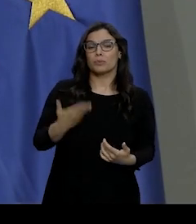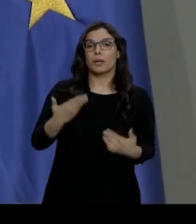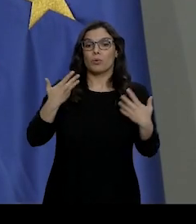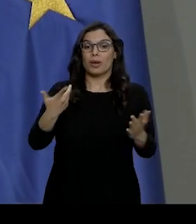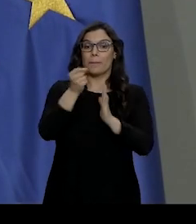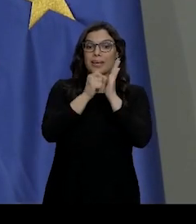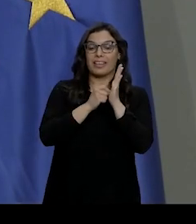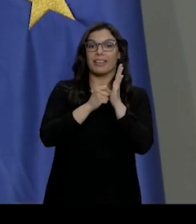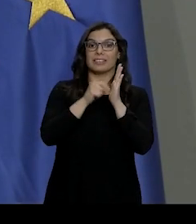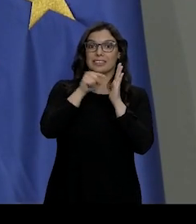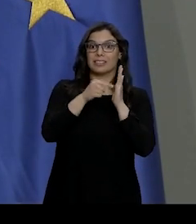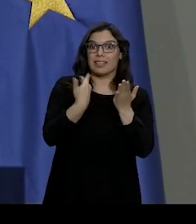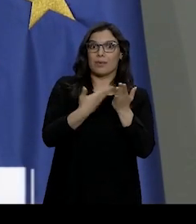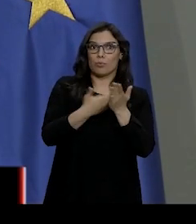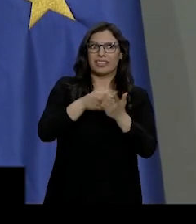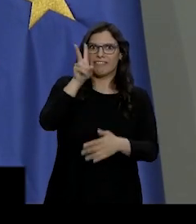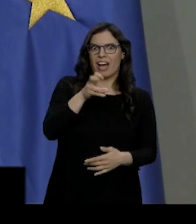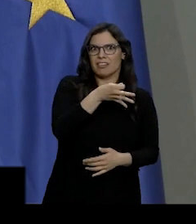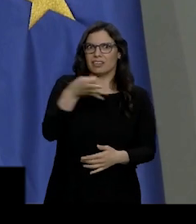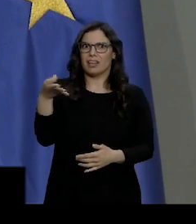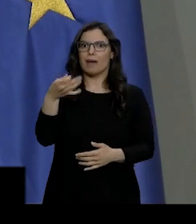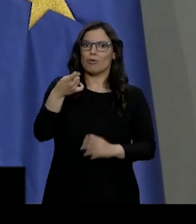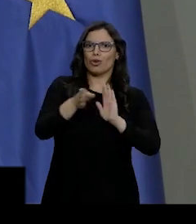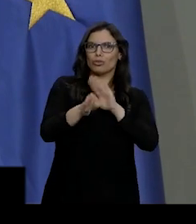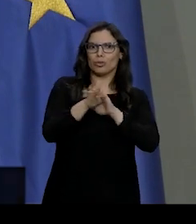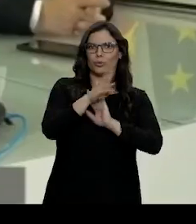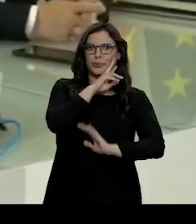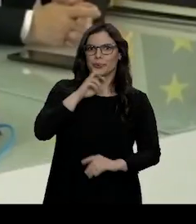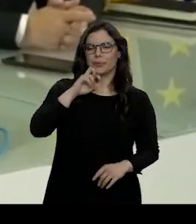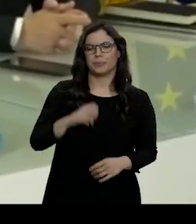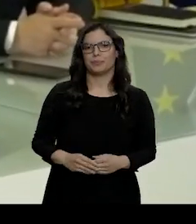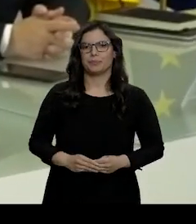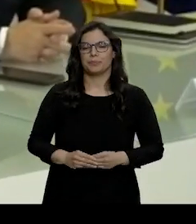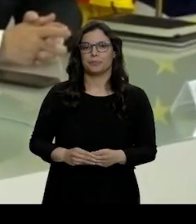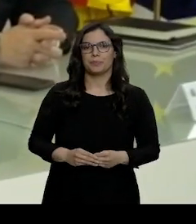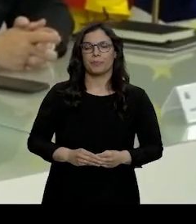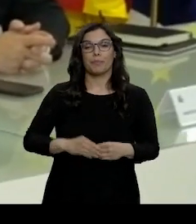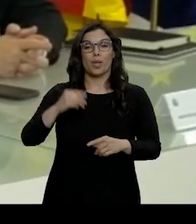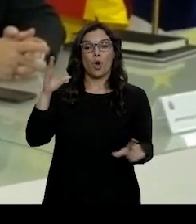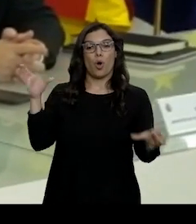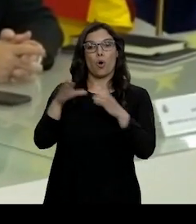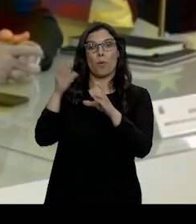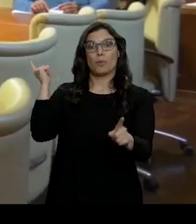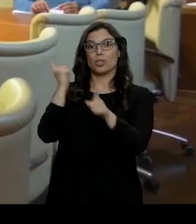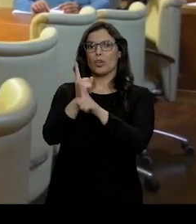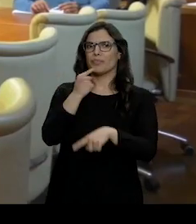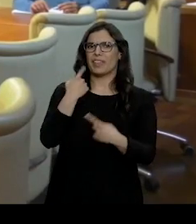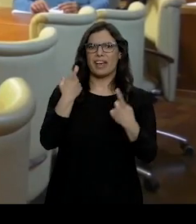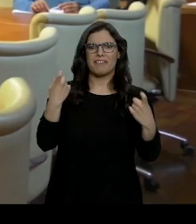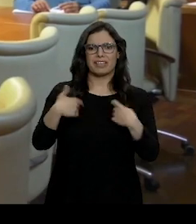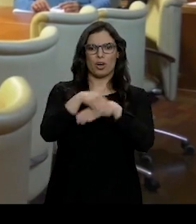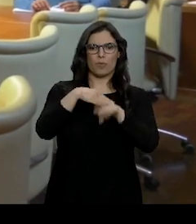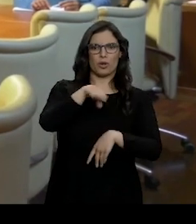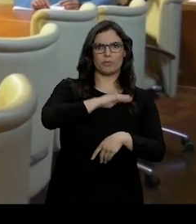aquellas medidas que demuestran que son eficaces las sigamos manteniendo. La oposición reivindica la necesaria coordinación del